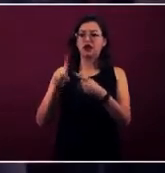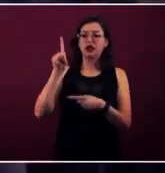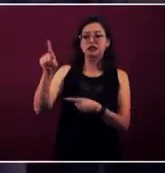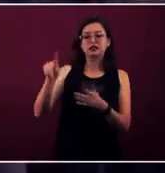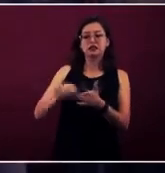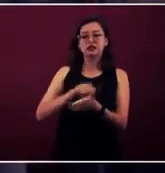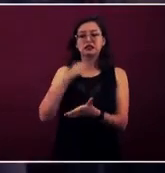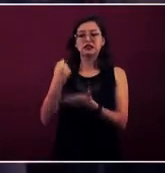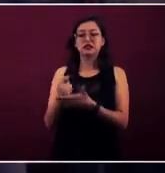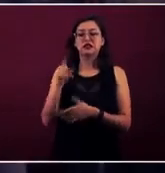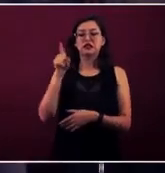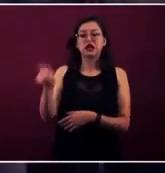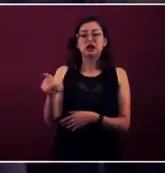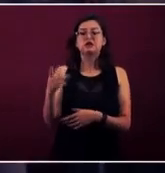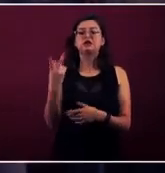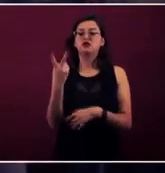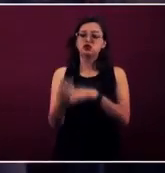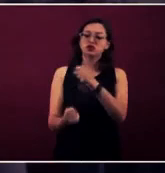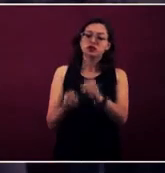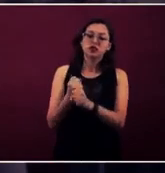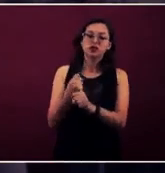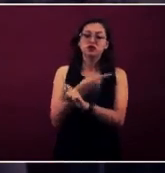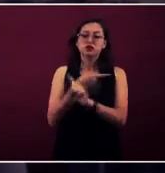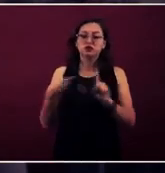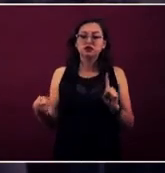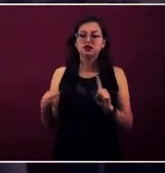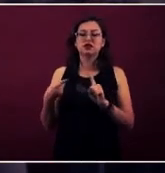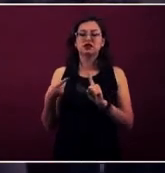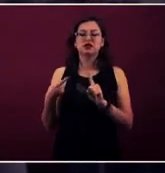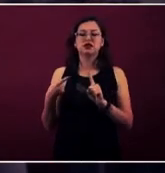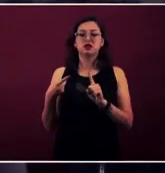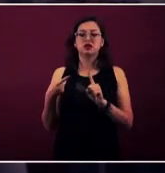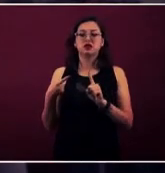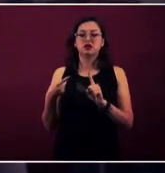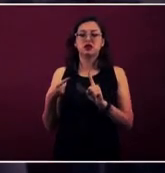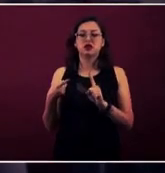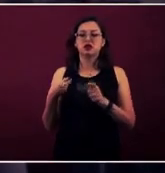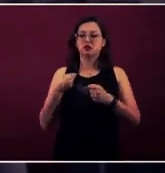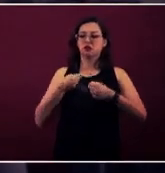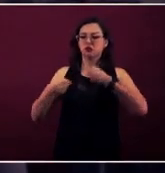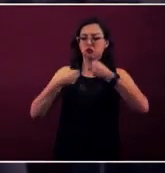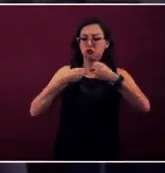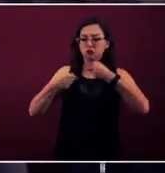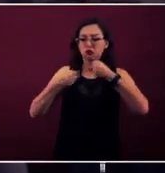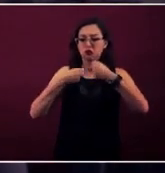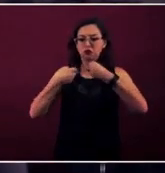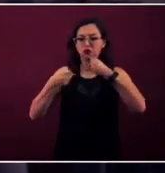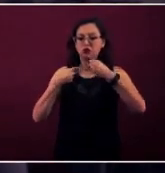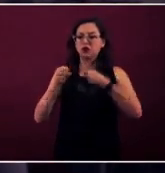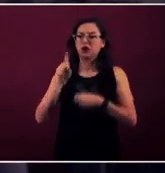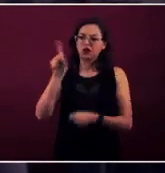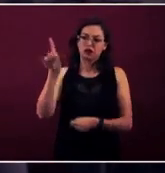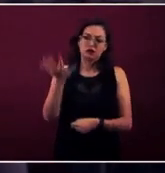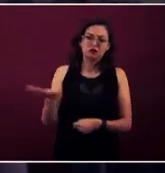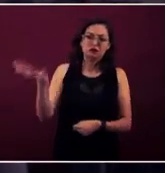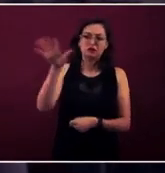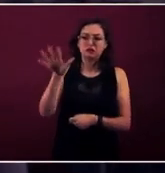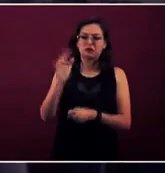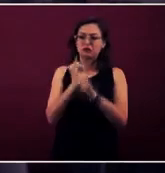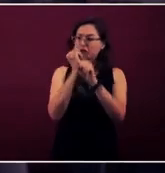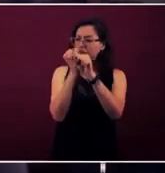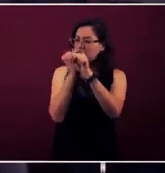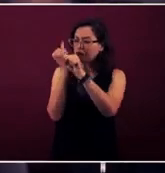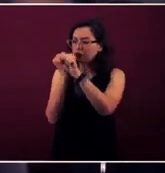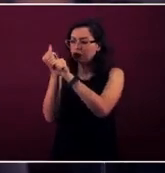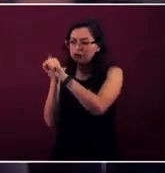en Rompeviento TV llevamos 2 años y medio trabajando un reportaje de largo aliento por allá.